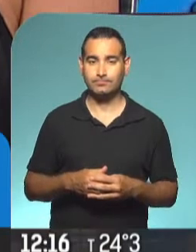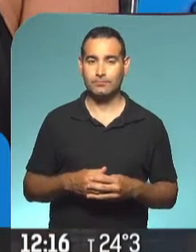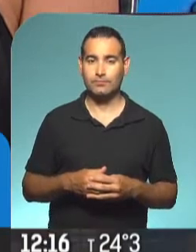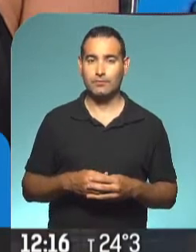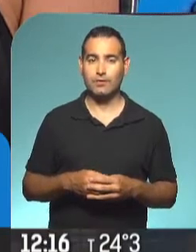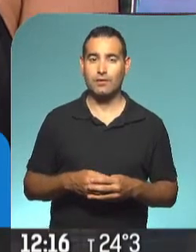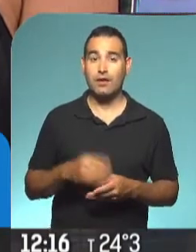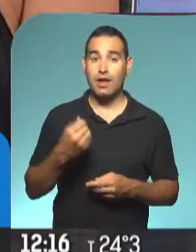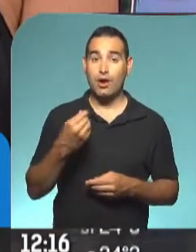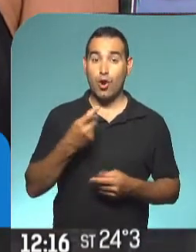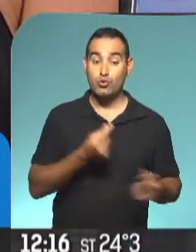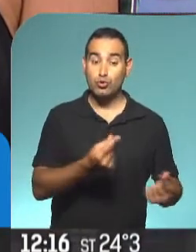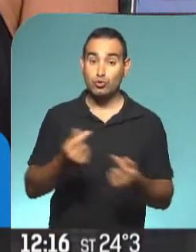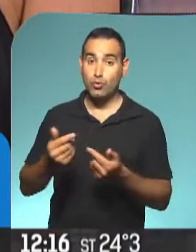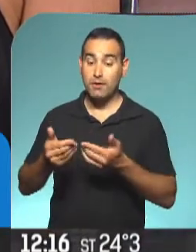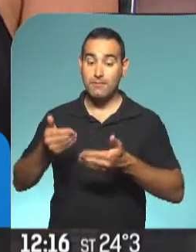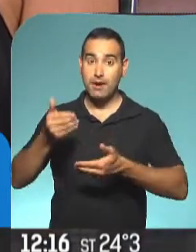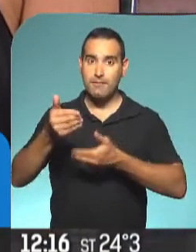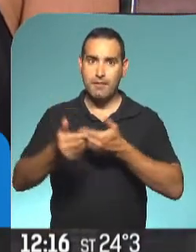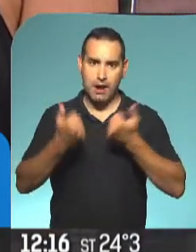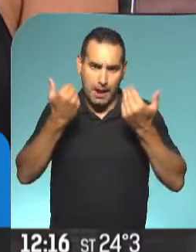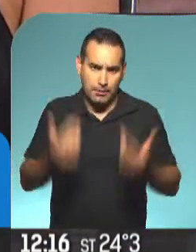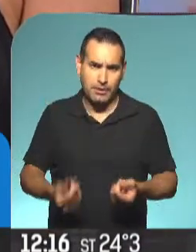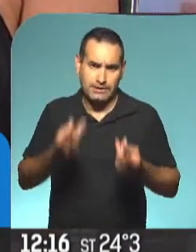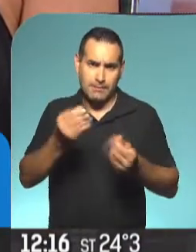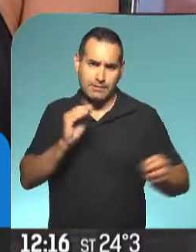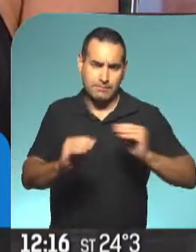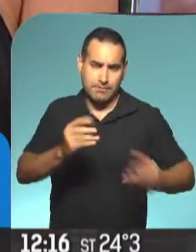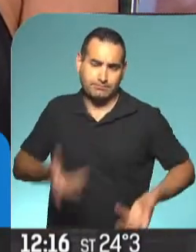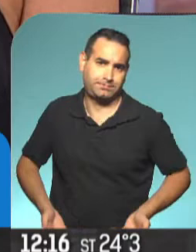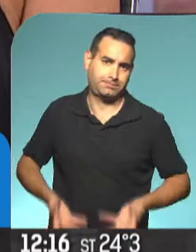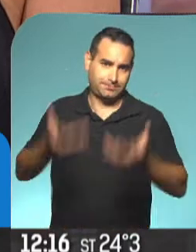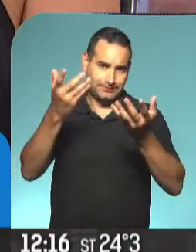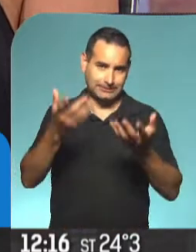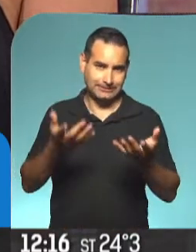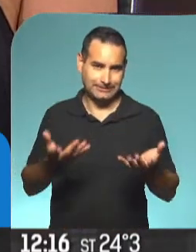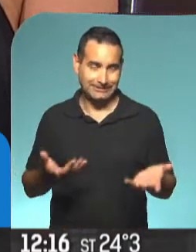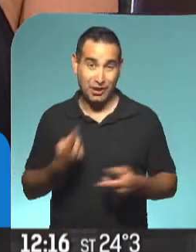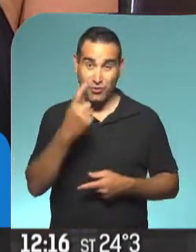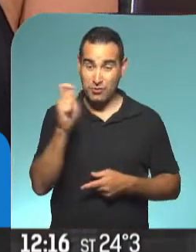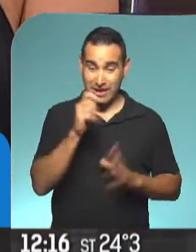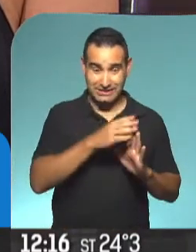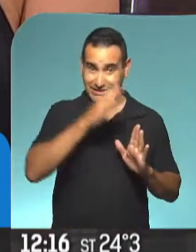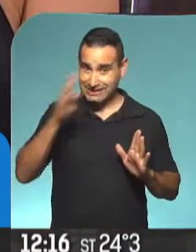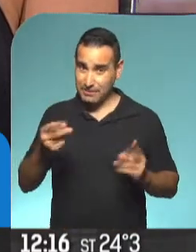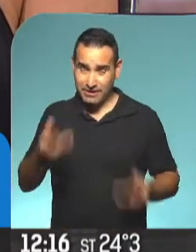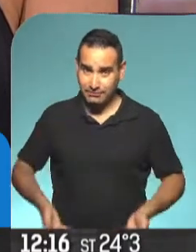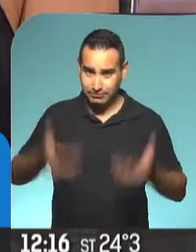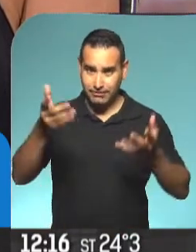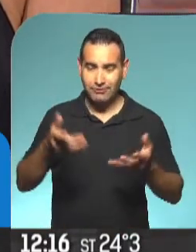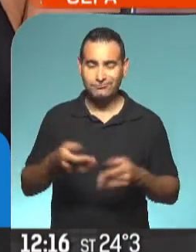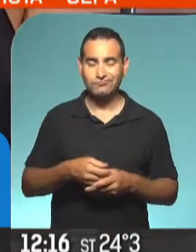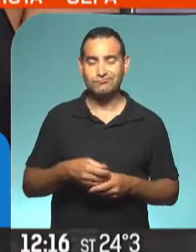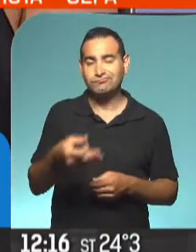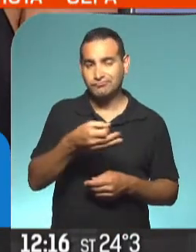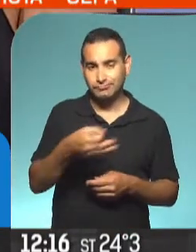hubo un repunte del consumo, se tiraron a recuperar precios en un mes, lo que no habían podido hacer. Y no se puede negar que son formadores.